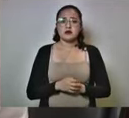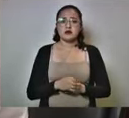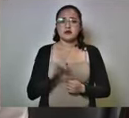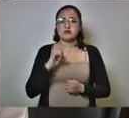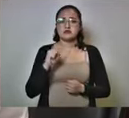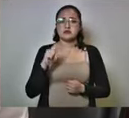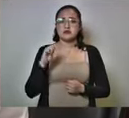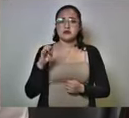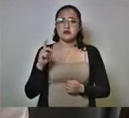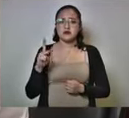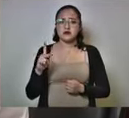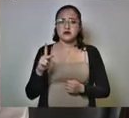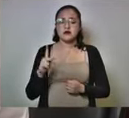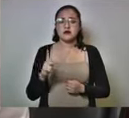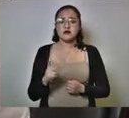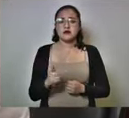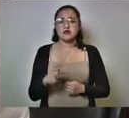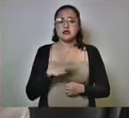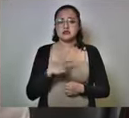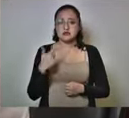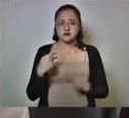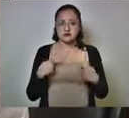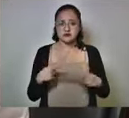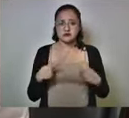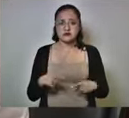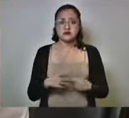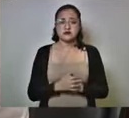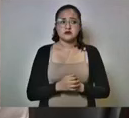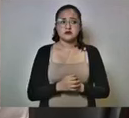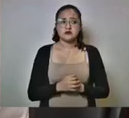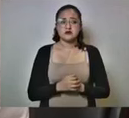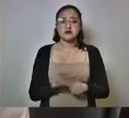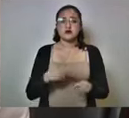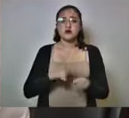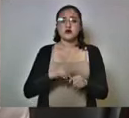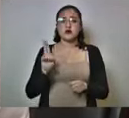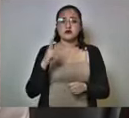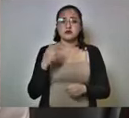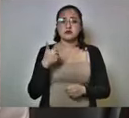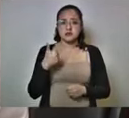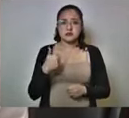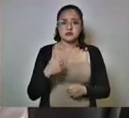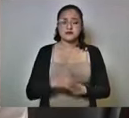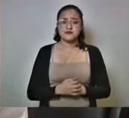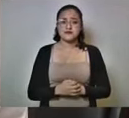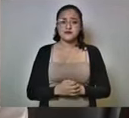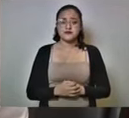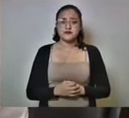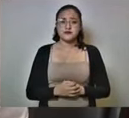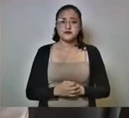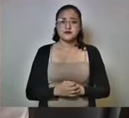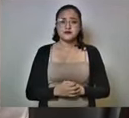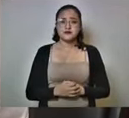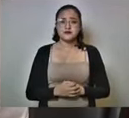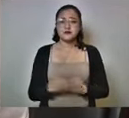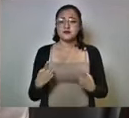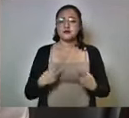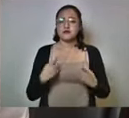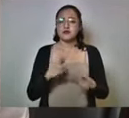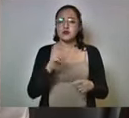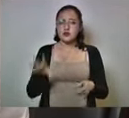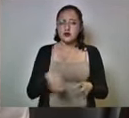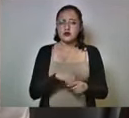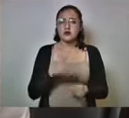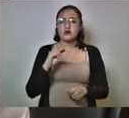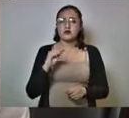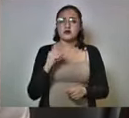¿ISTEP? En el ISTEP hay 7. ¿Universitario? 6. Dando un total, señor,